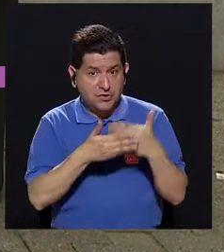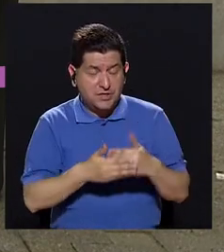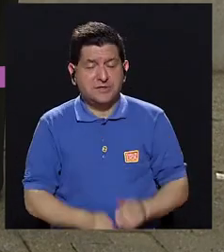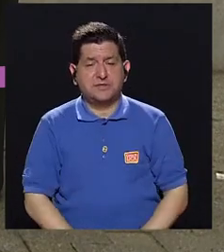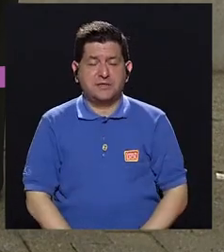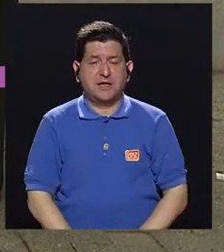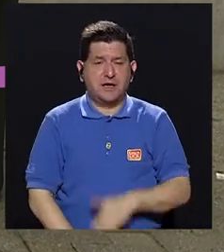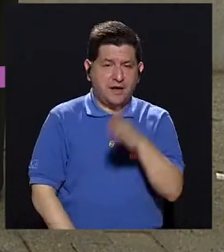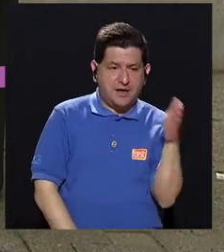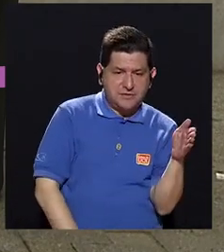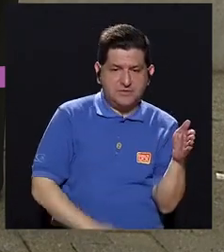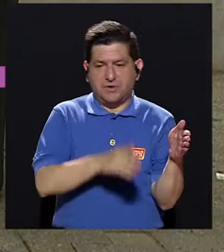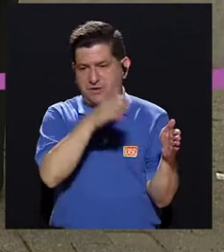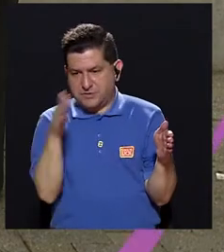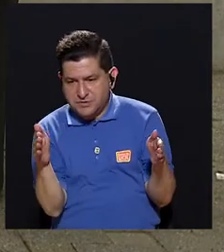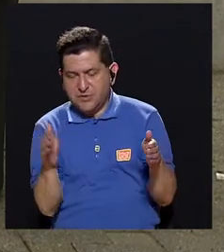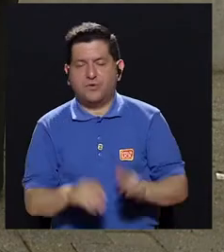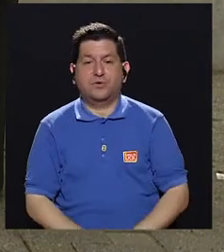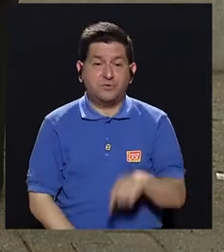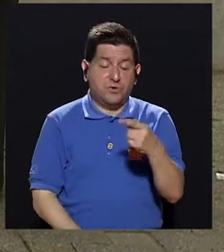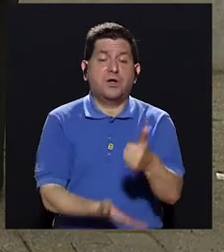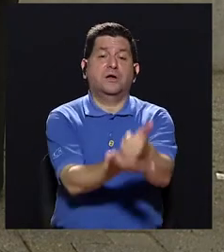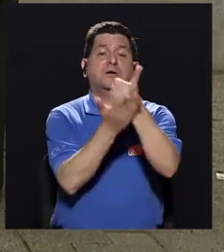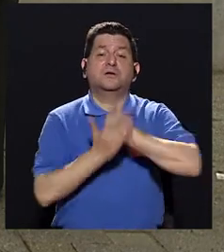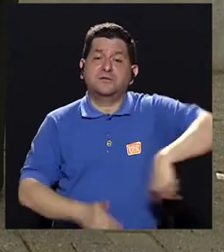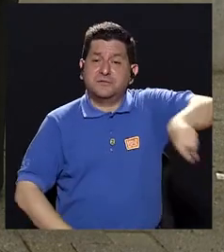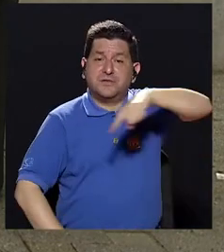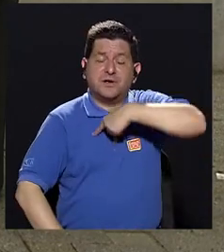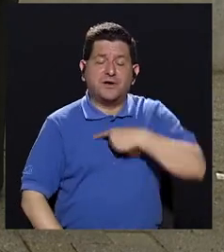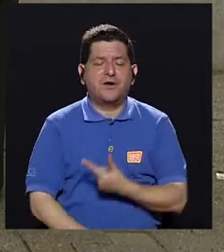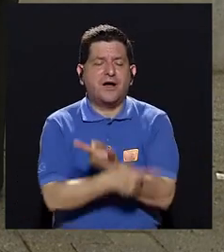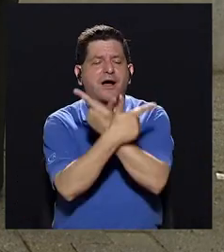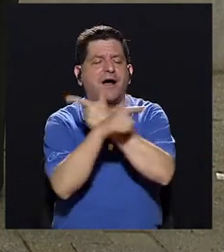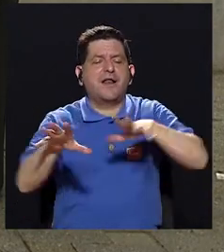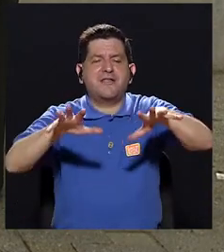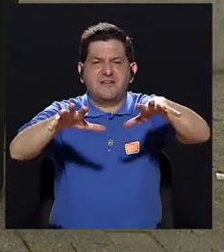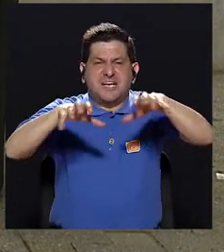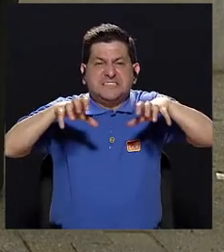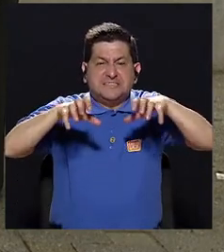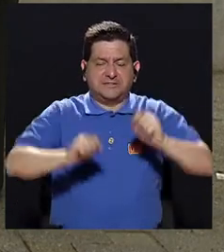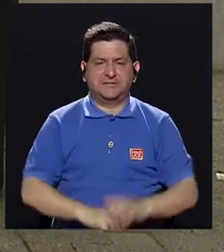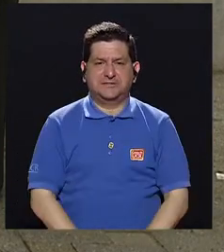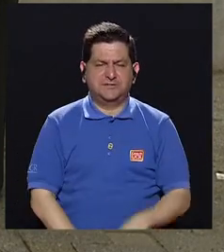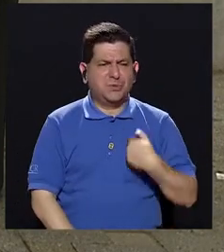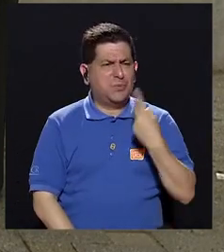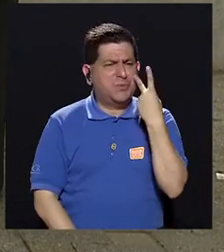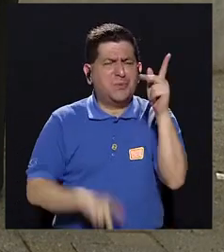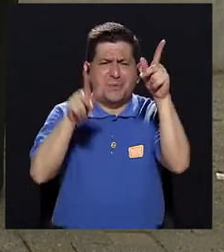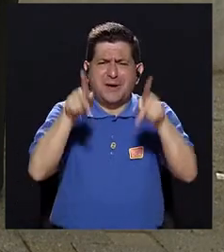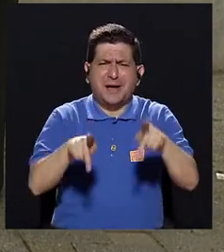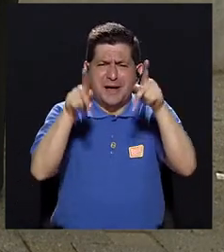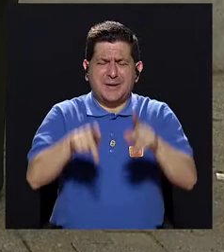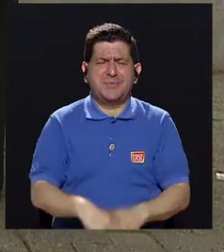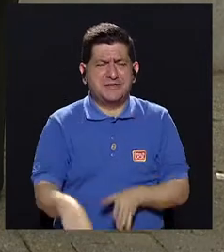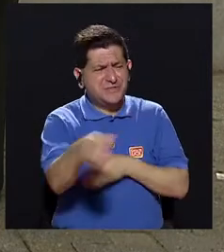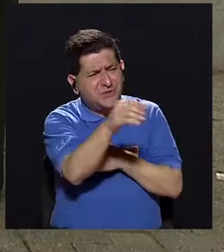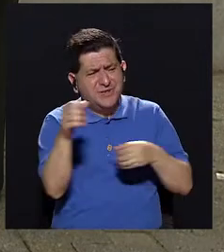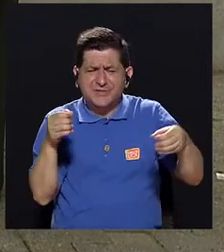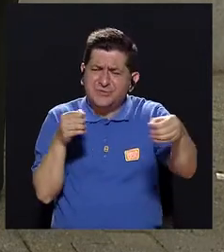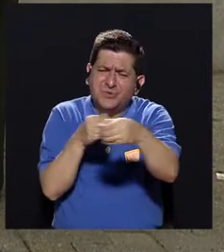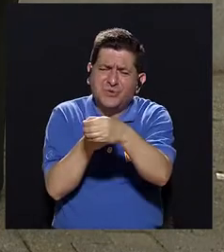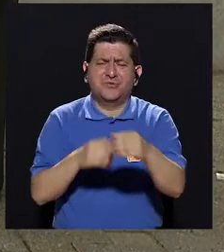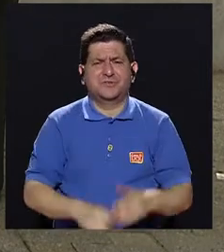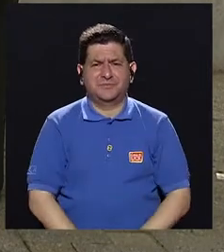¿verdad?, laterales, etcétera, ¿verdad? Entonces, eso nos va a ayudar a ir liberando un poco el estrés que se hace. Uno ve muchas personas, mucha gente en las